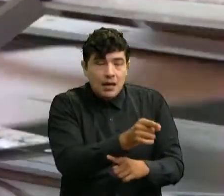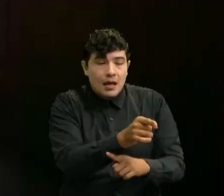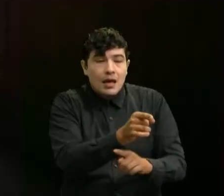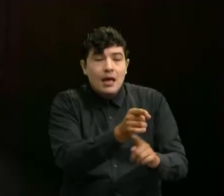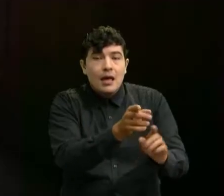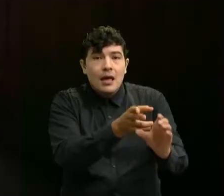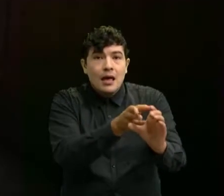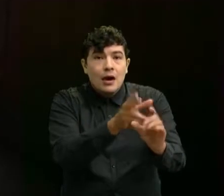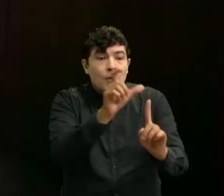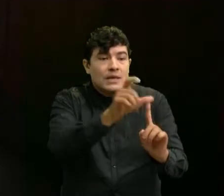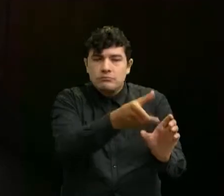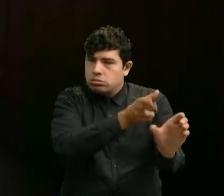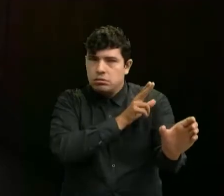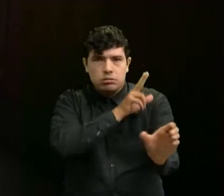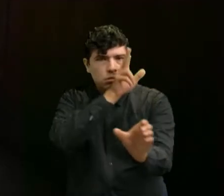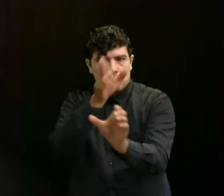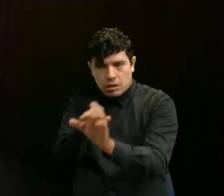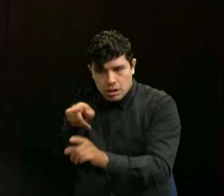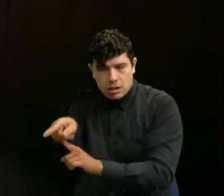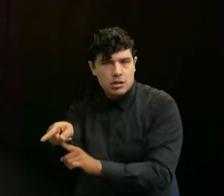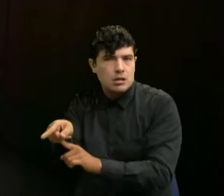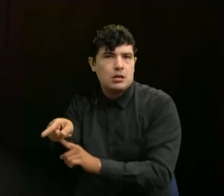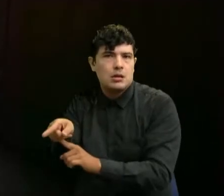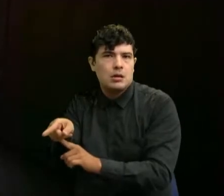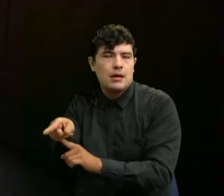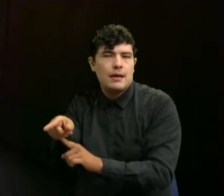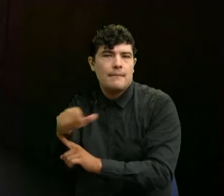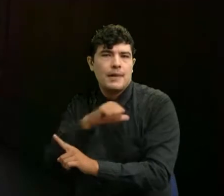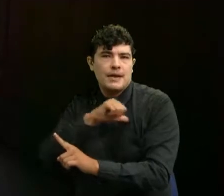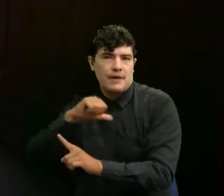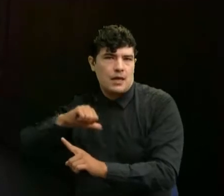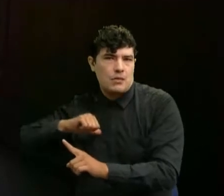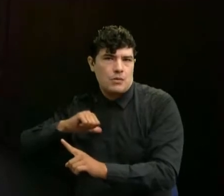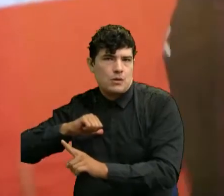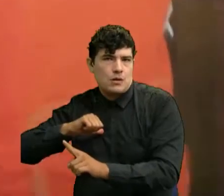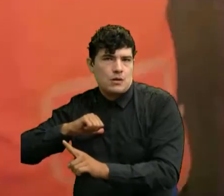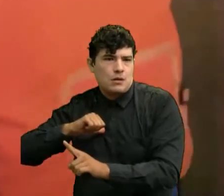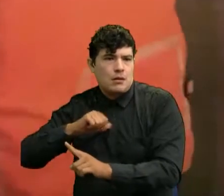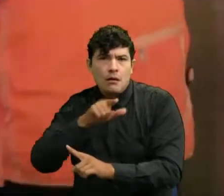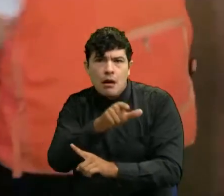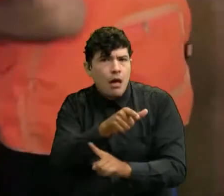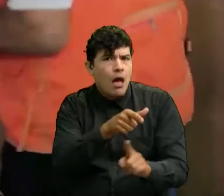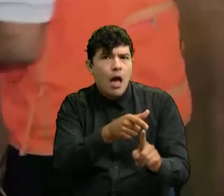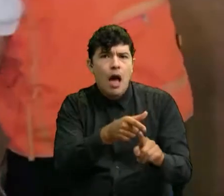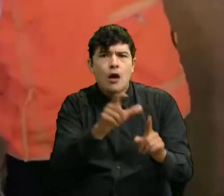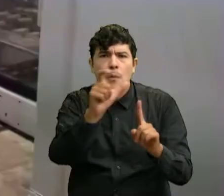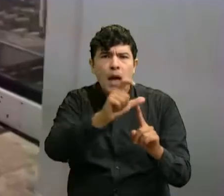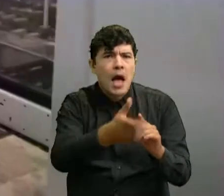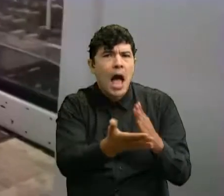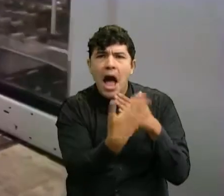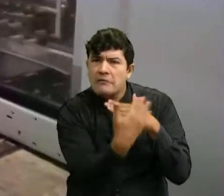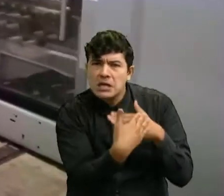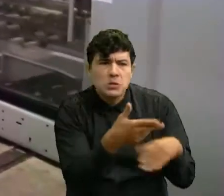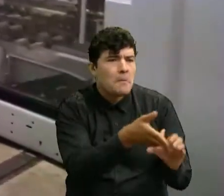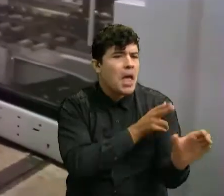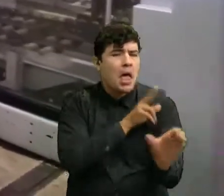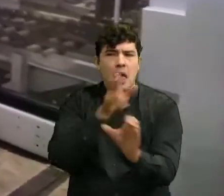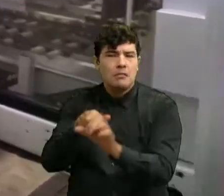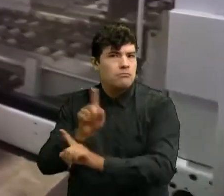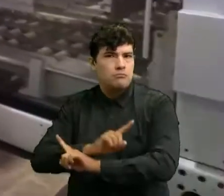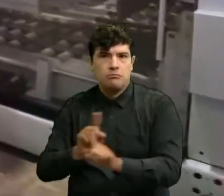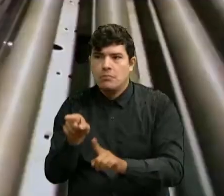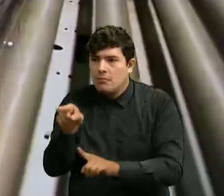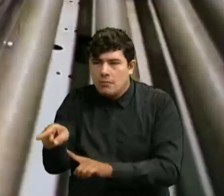fondo privado y en ese fondo cumplió sin decirle nada, la trasladaron. En ese fondo cumplió 15